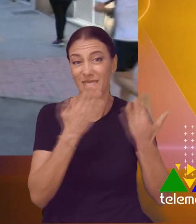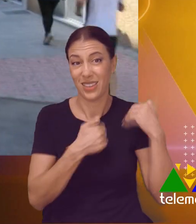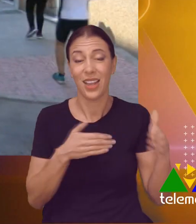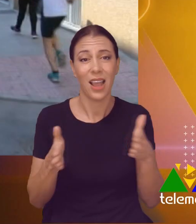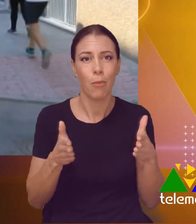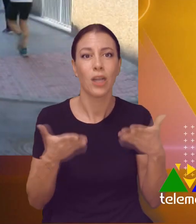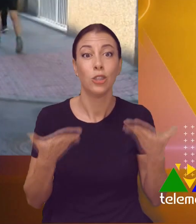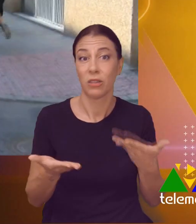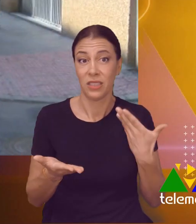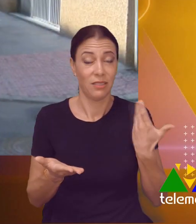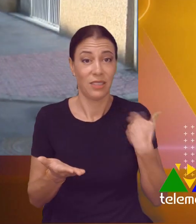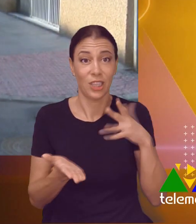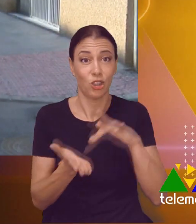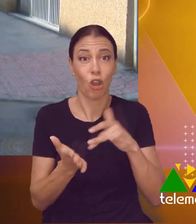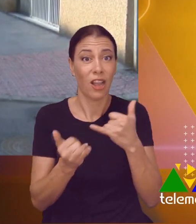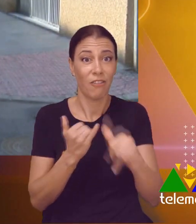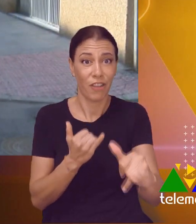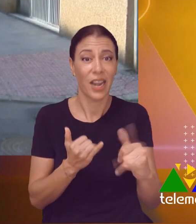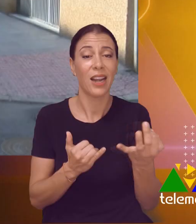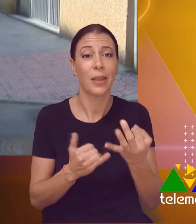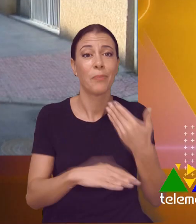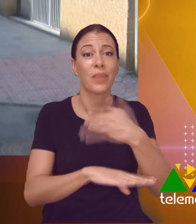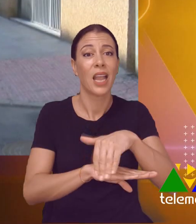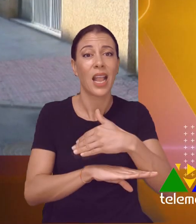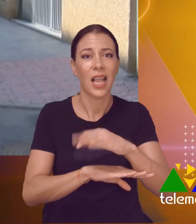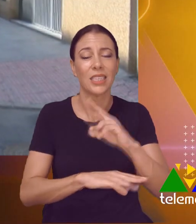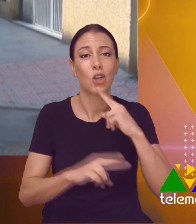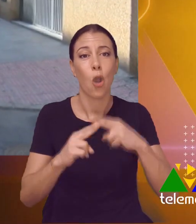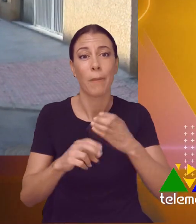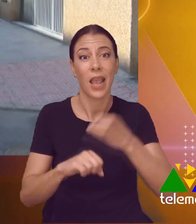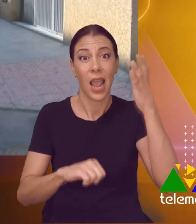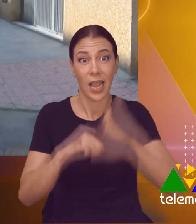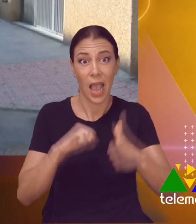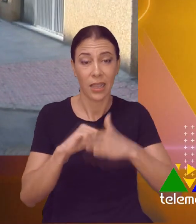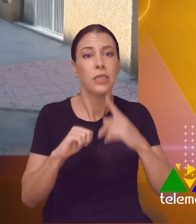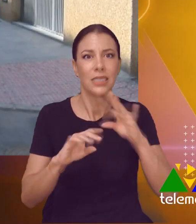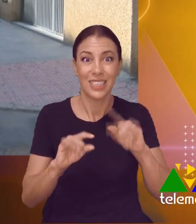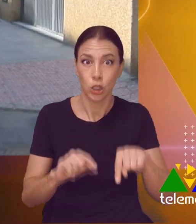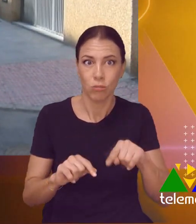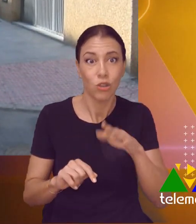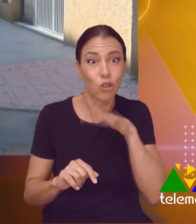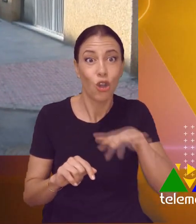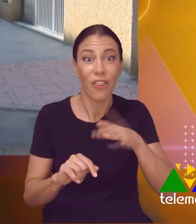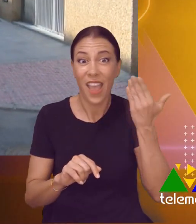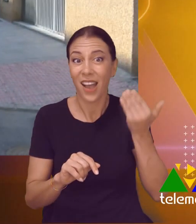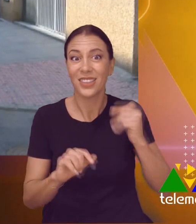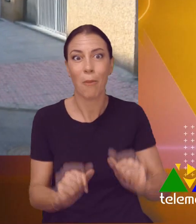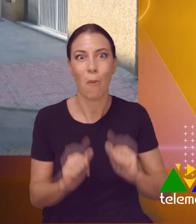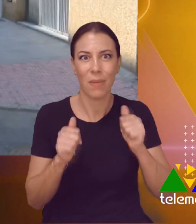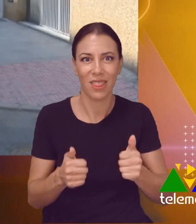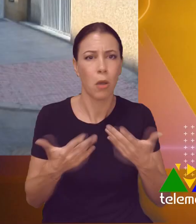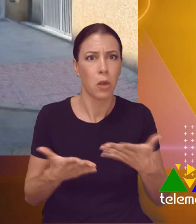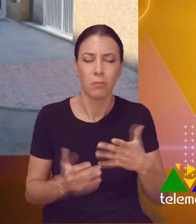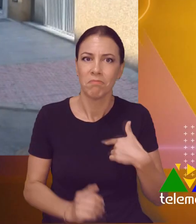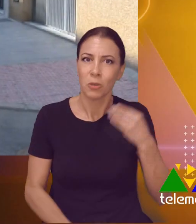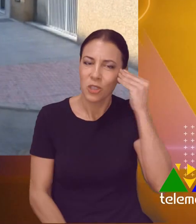nuevo a la calle Las Cañas, donde empezamos y fantástico, ¿no? Sí, vamos,